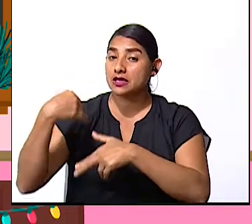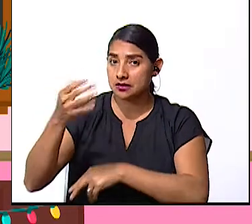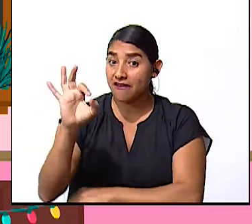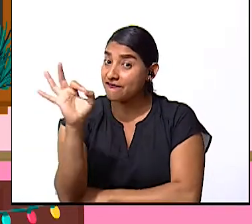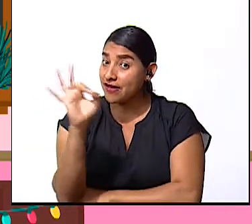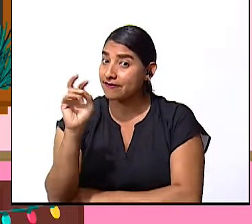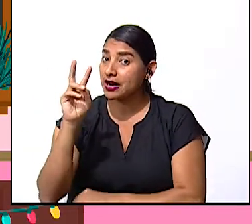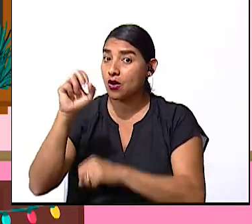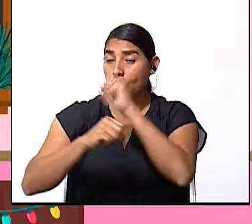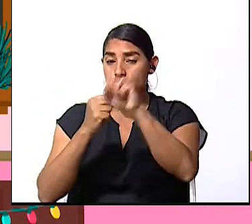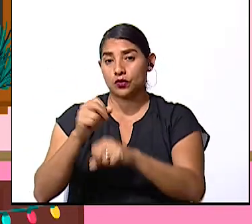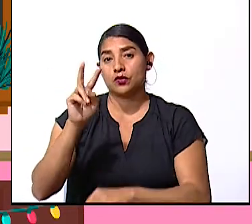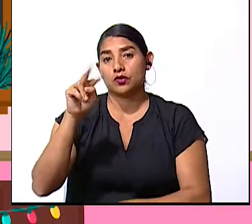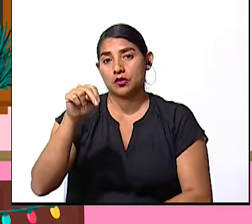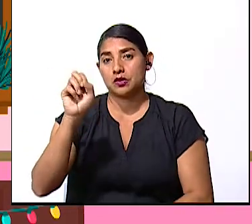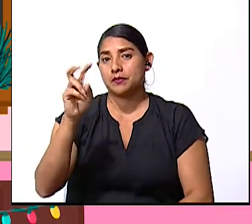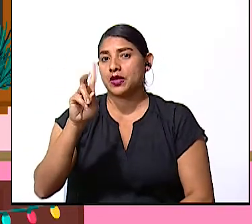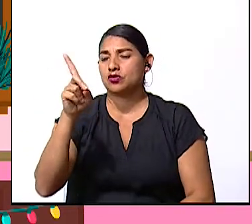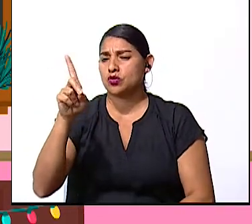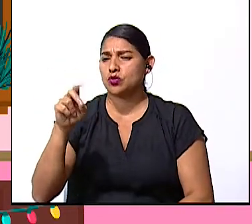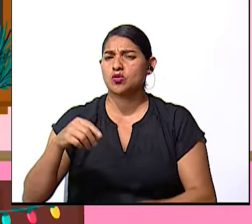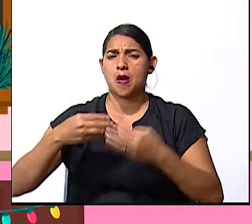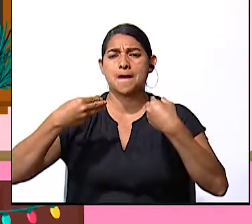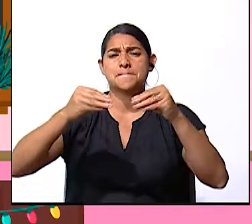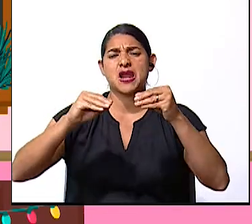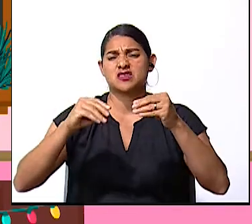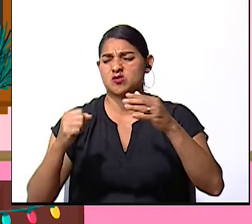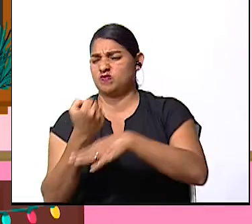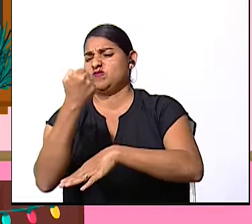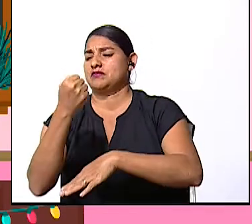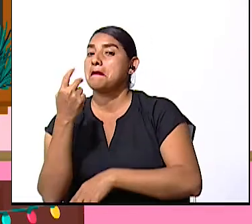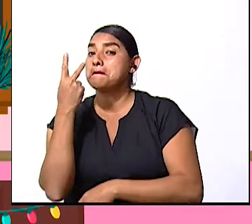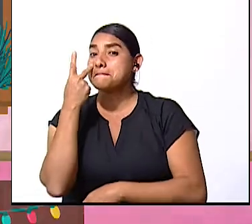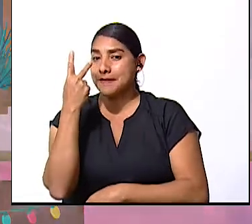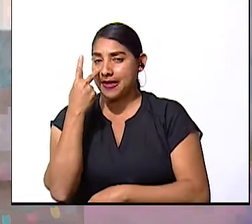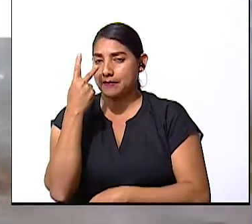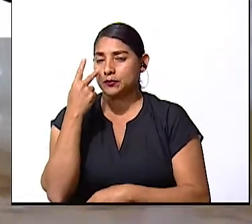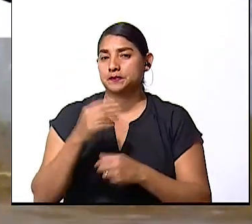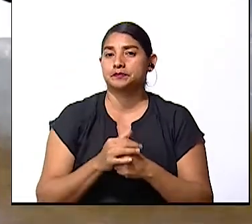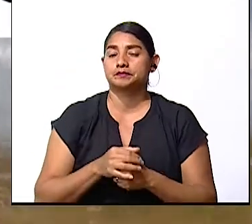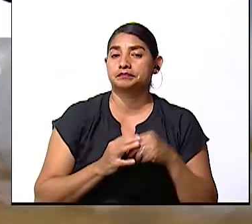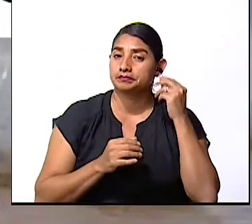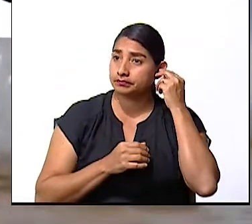febrero del 2021, es en contra de los plásticos, pero lo vamos a ver.